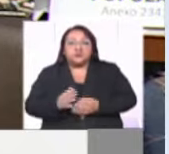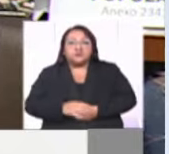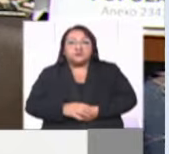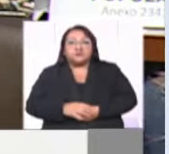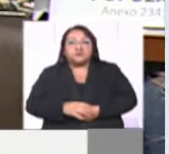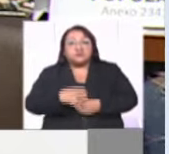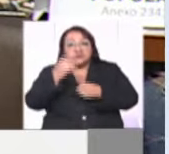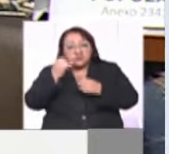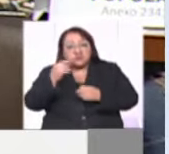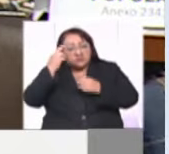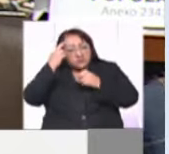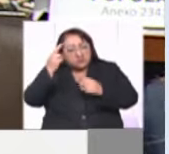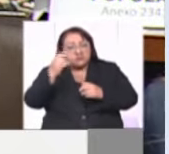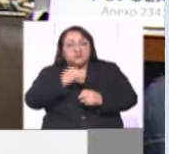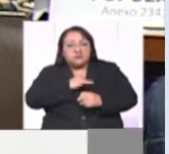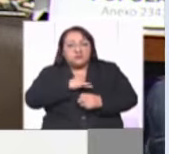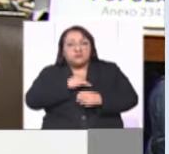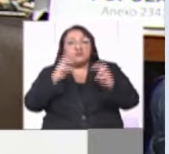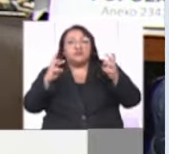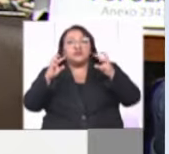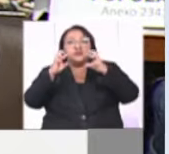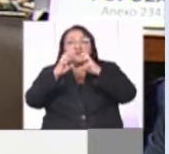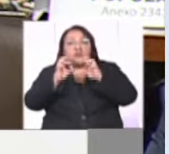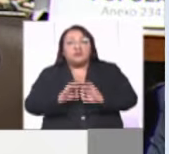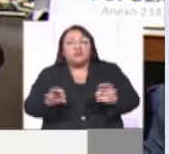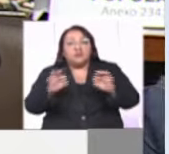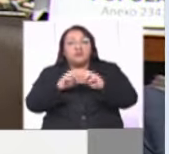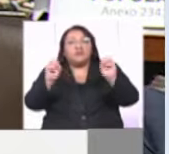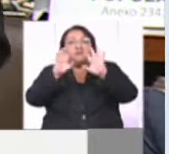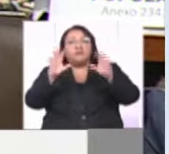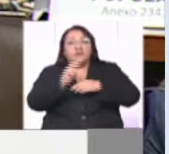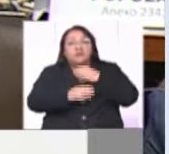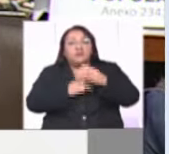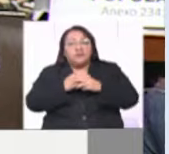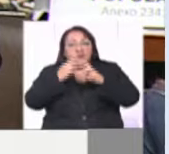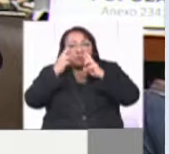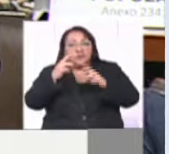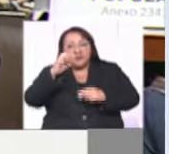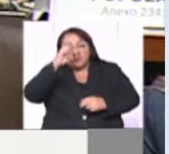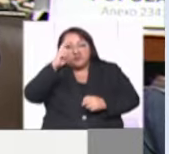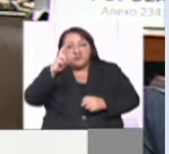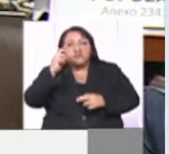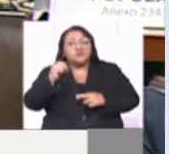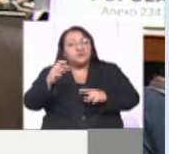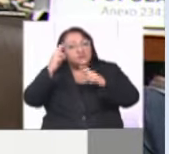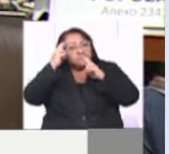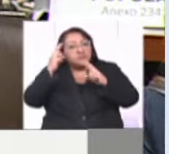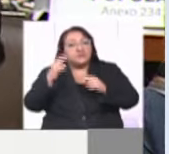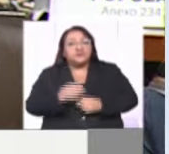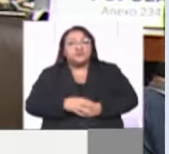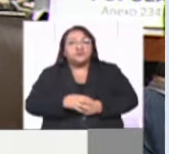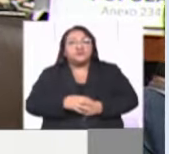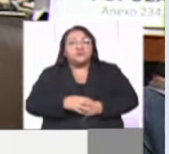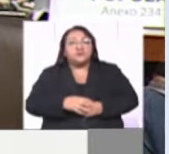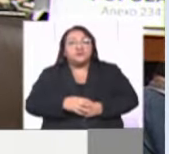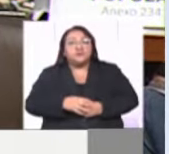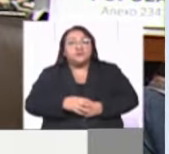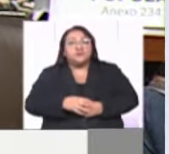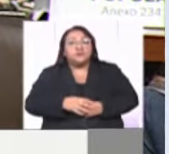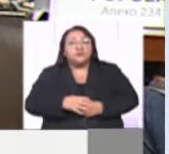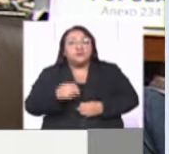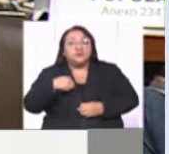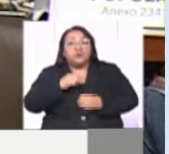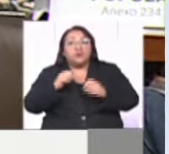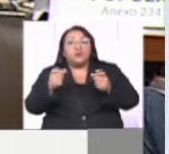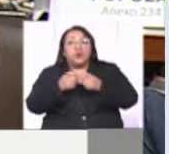que respetar la identidad de Machu Picchu, maravilla del mundo. Hay que respetar al Cusco, hay que respetar los intereses de nosotros